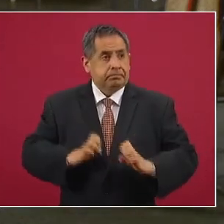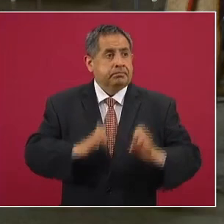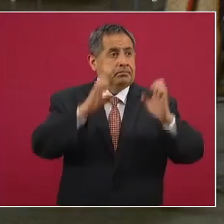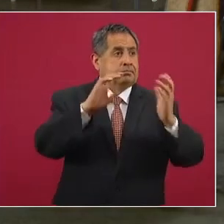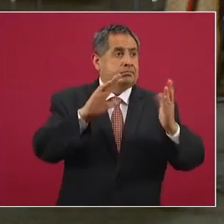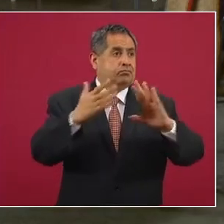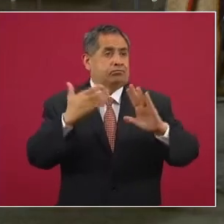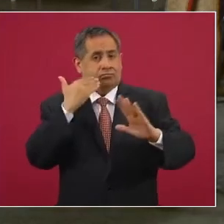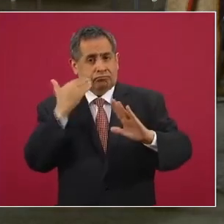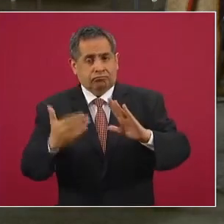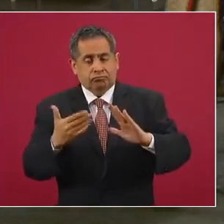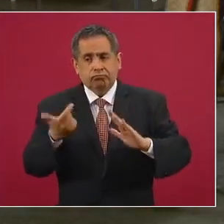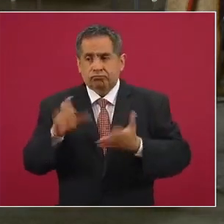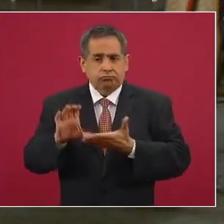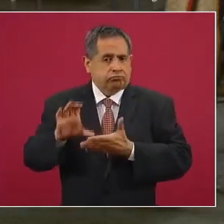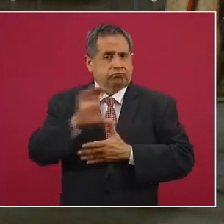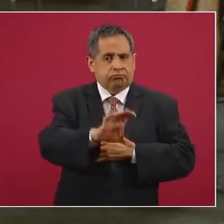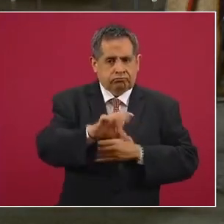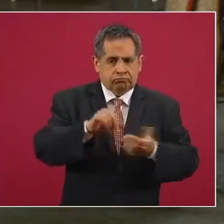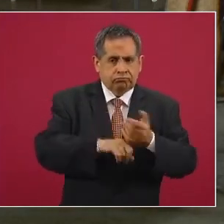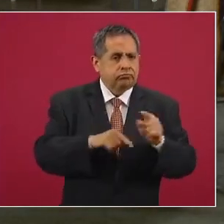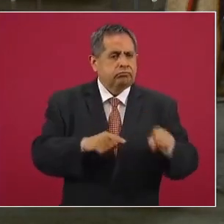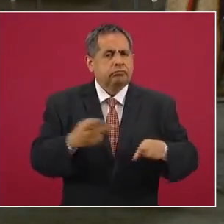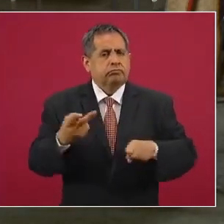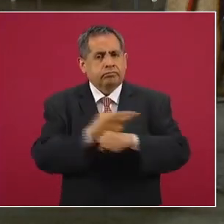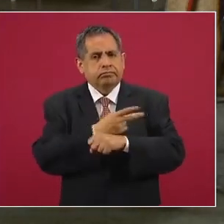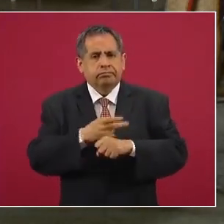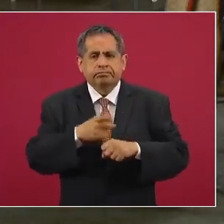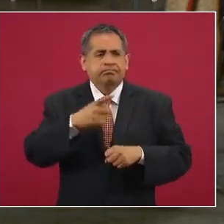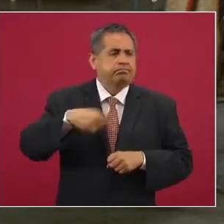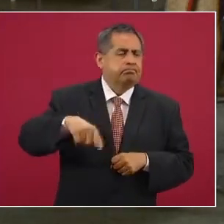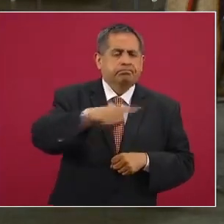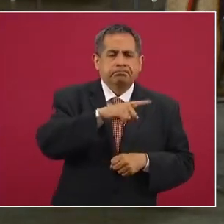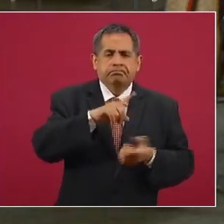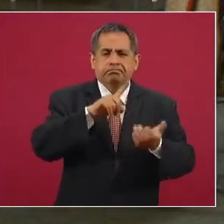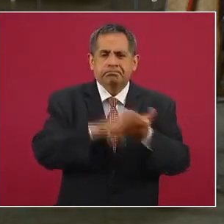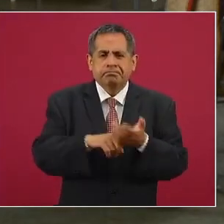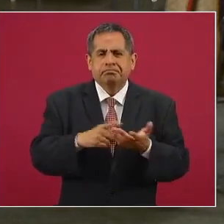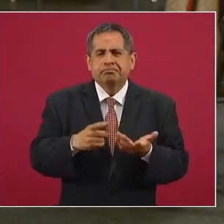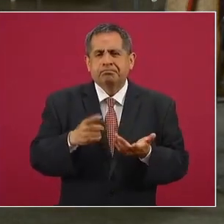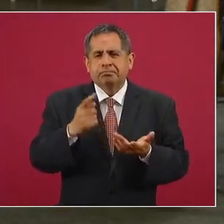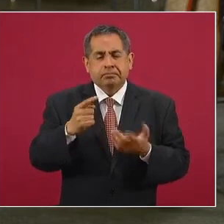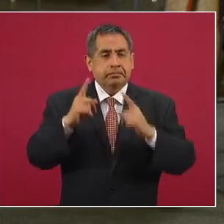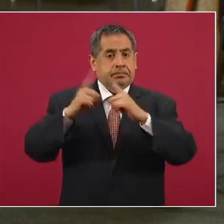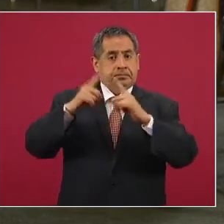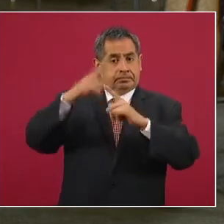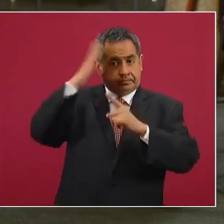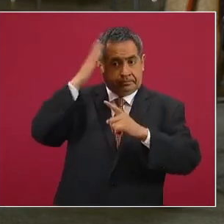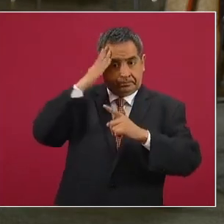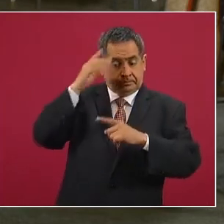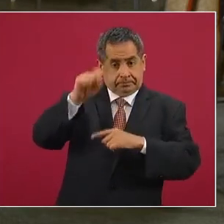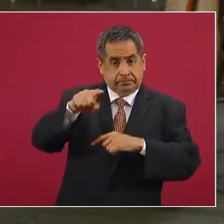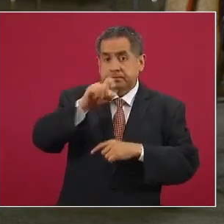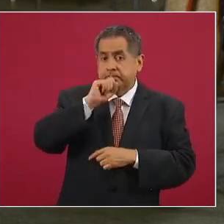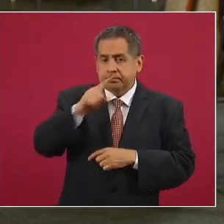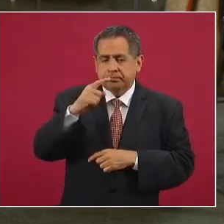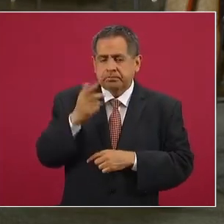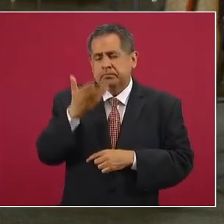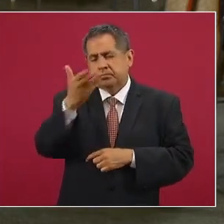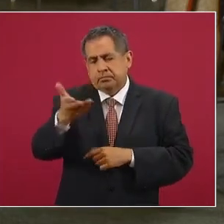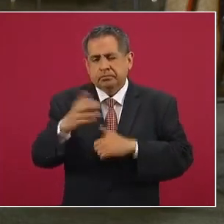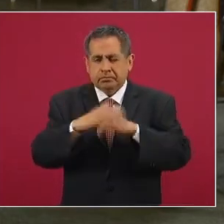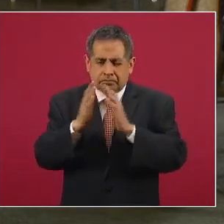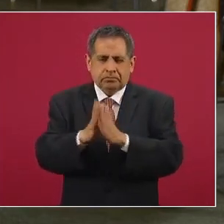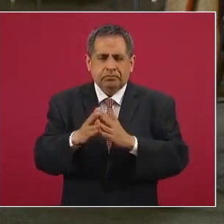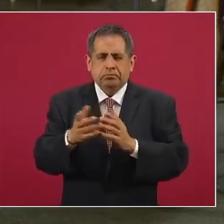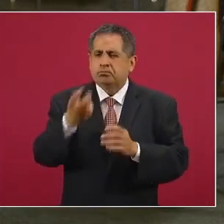está el apartado de los, digamos, el patrimonio cultural, y ahí entraban lo de la catedral, y le pedí por favor el